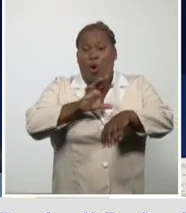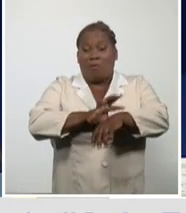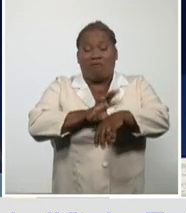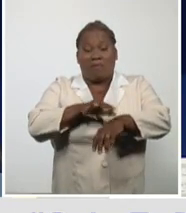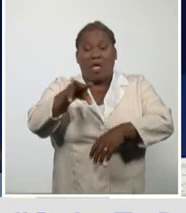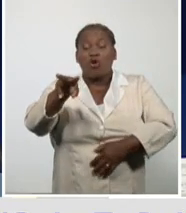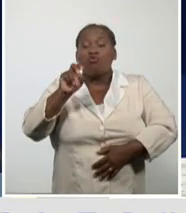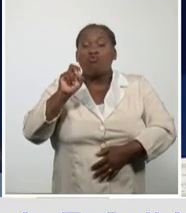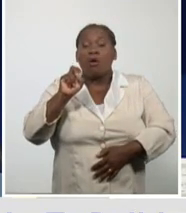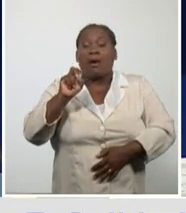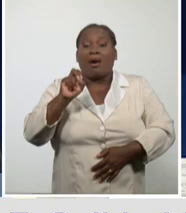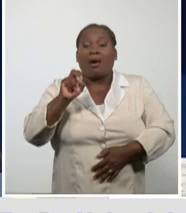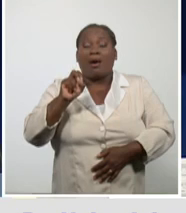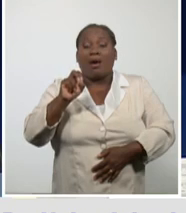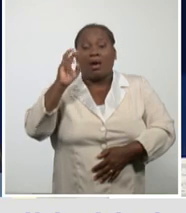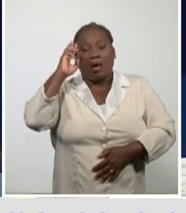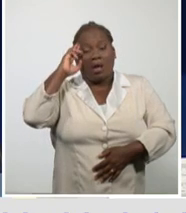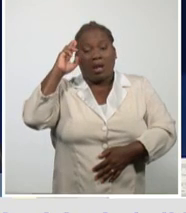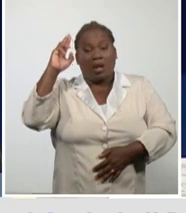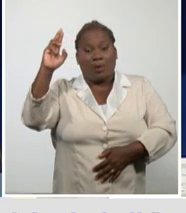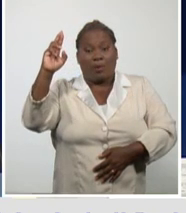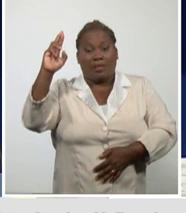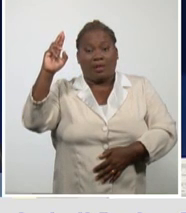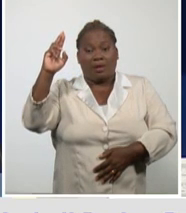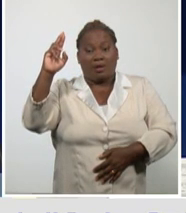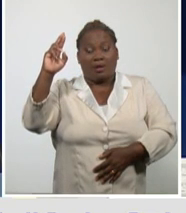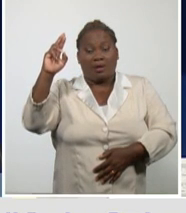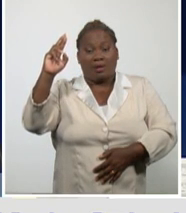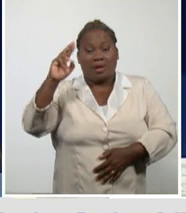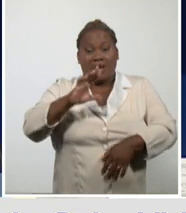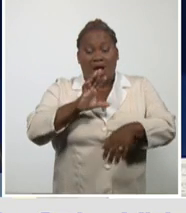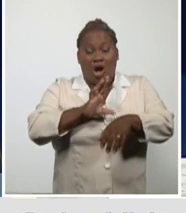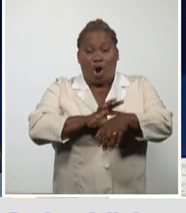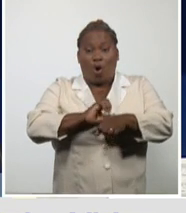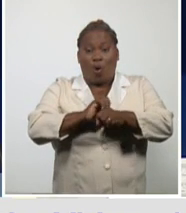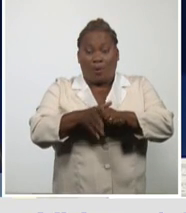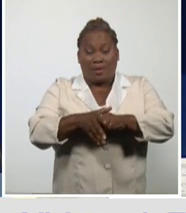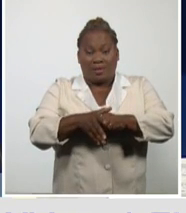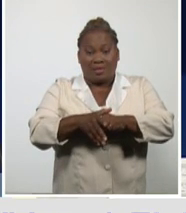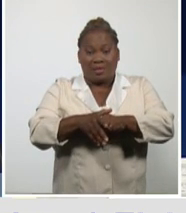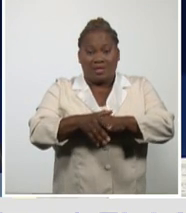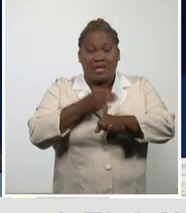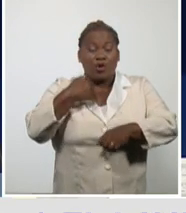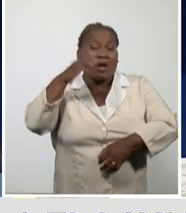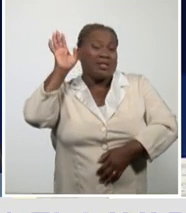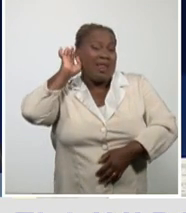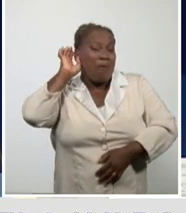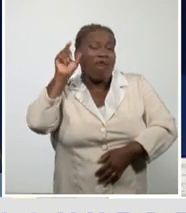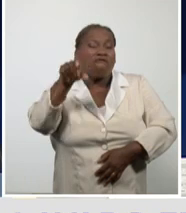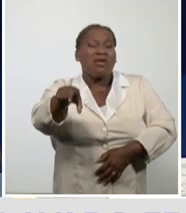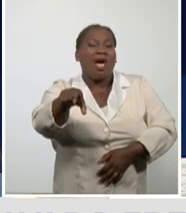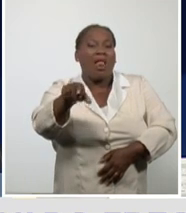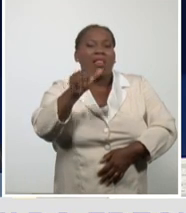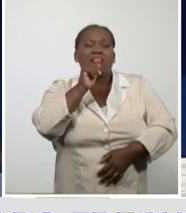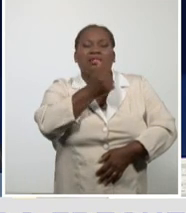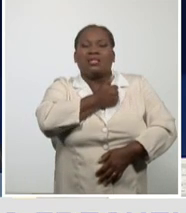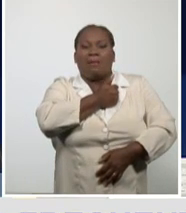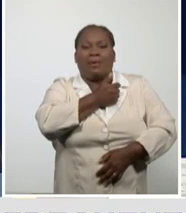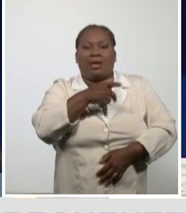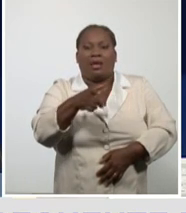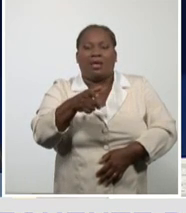fin, recuerden que esto se conoce en finales de diciembre, y estamos en enero,